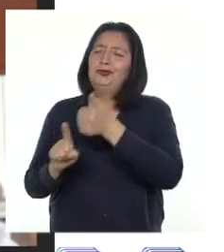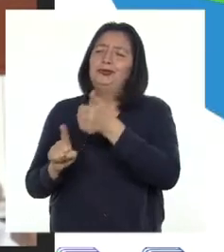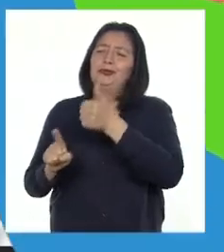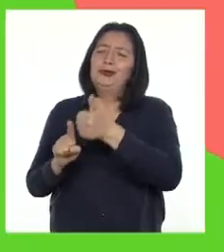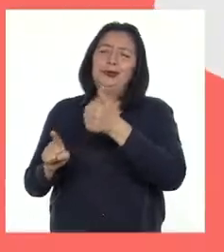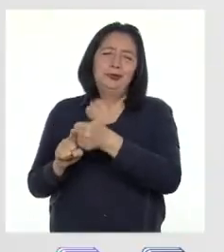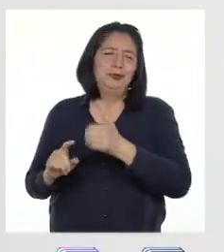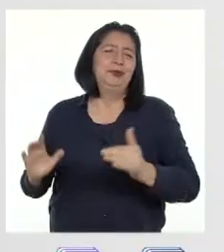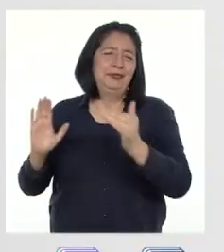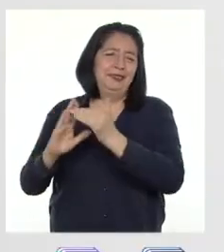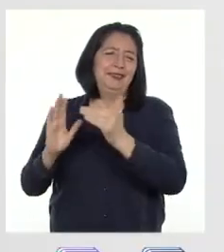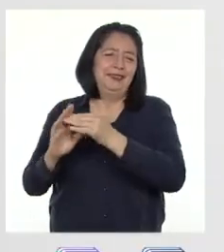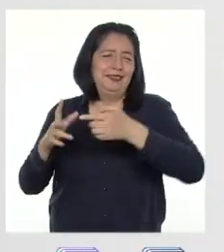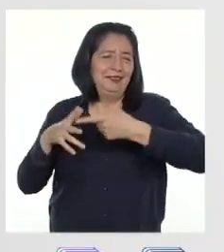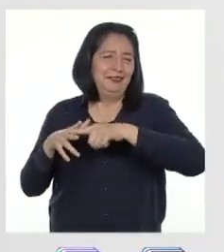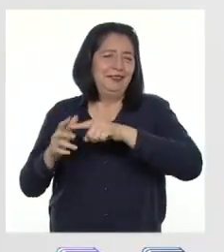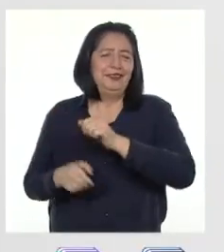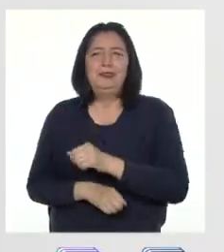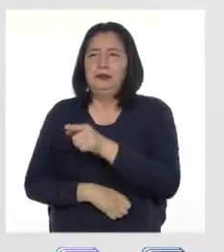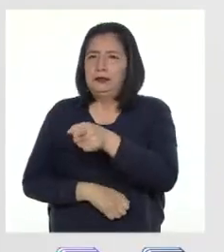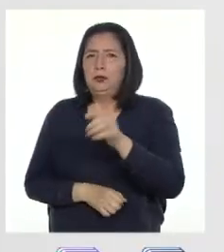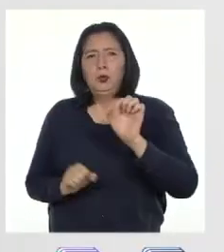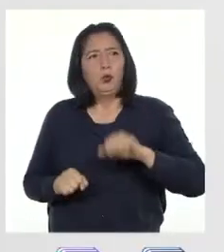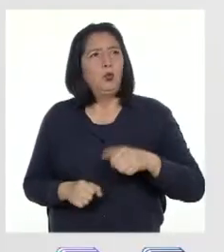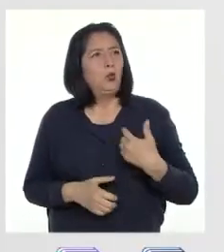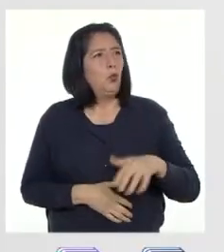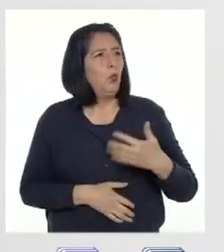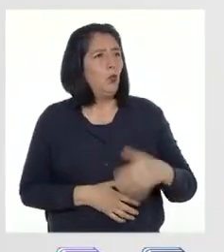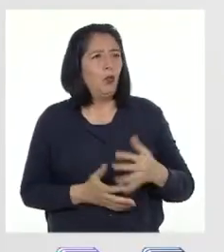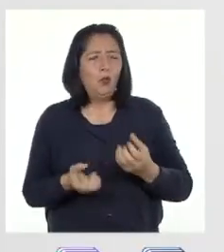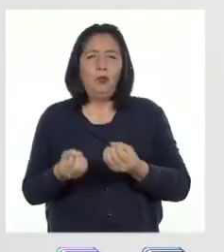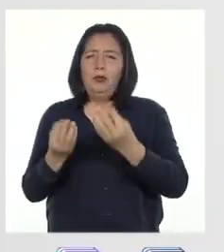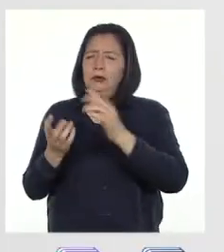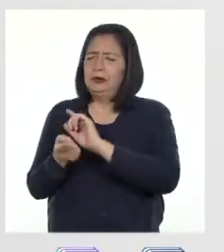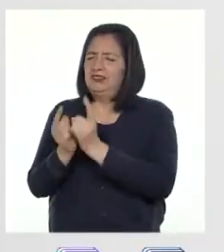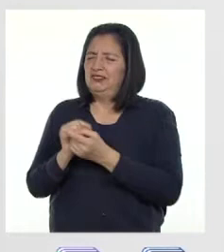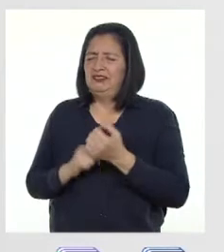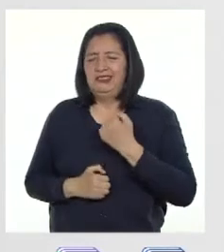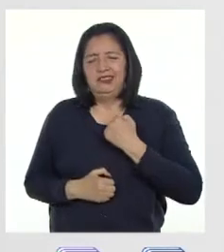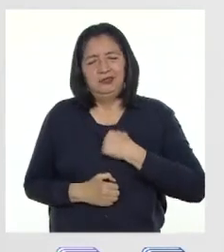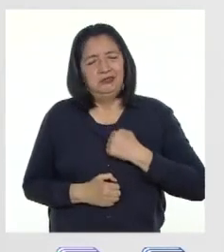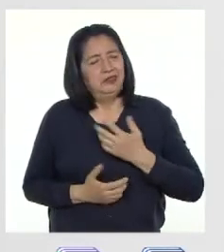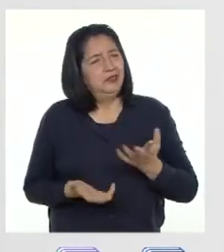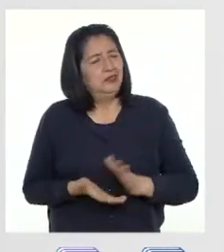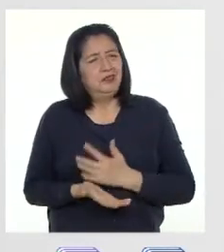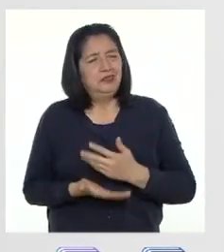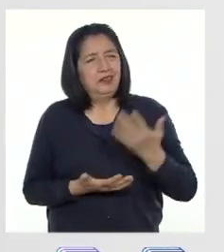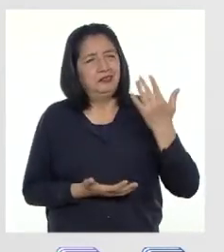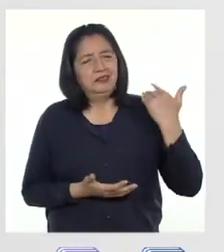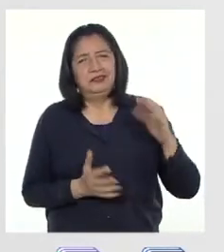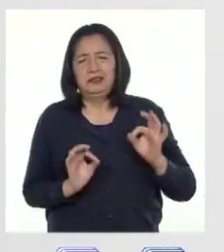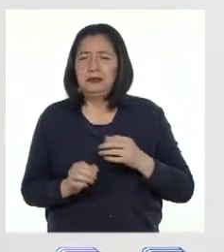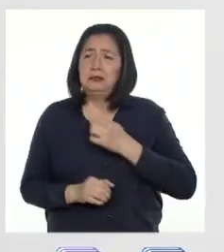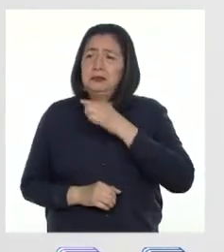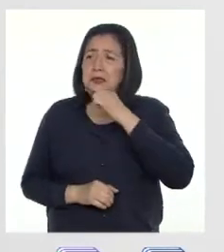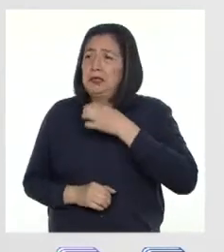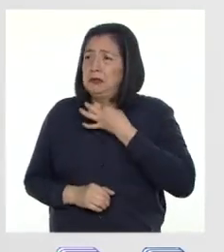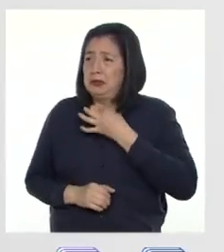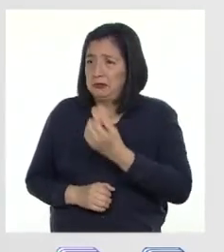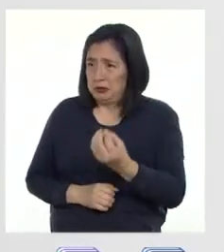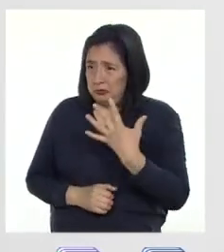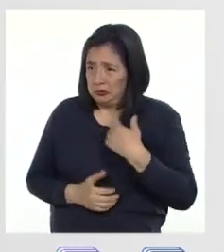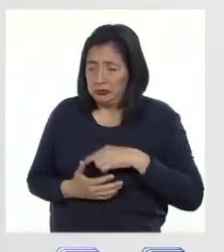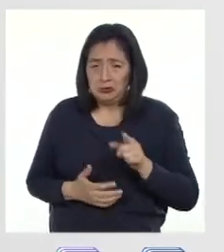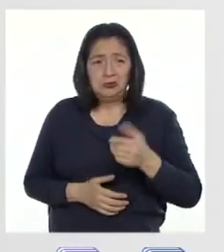propio taller. ¿Cuántas cosas han cambiado, no? Pero qué pena que no haya sido siempre así. Por ejemplo, mi abuelita me contó que en